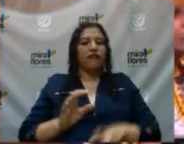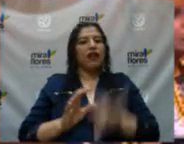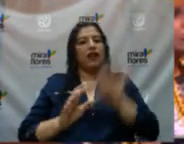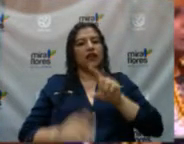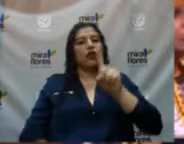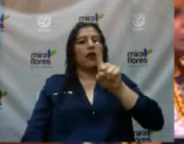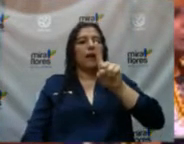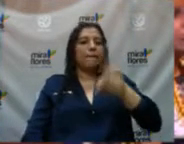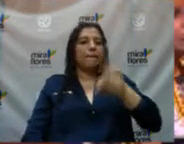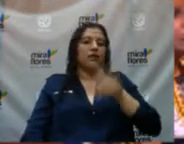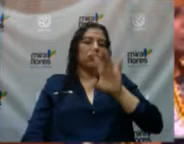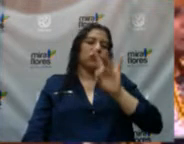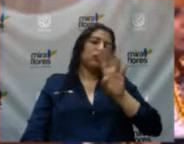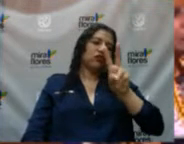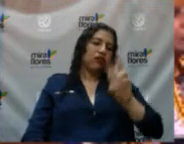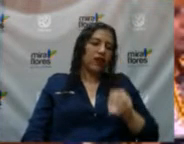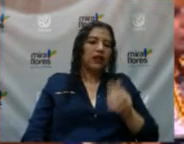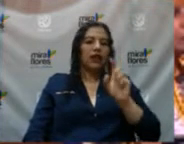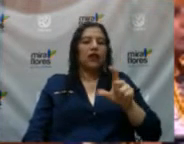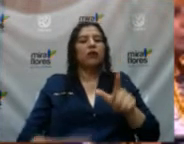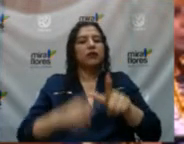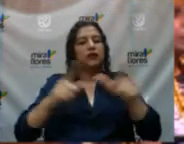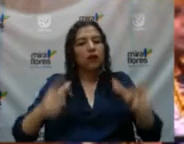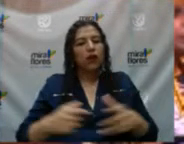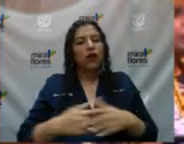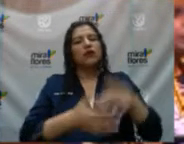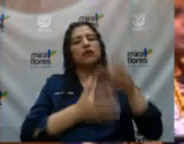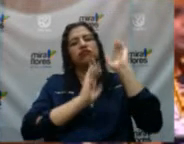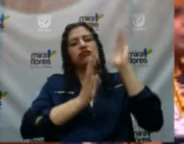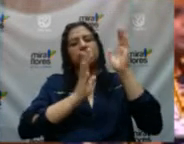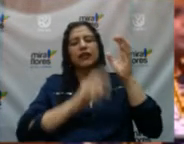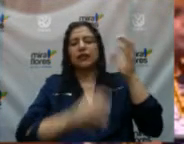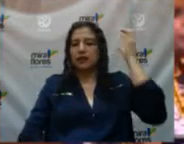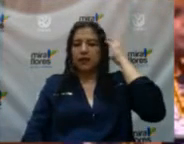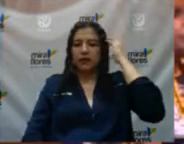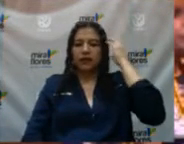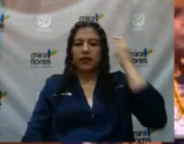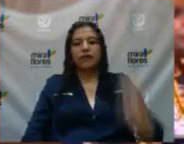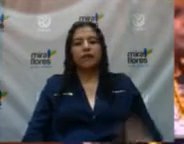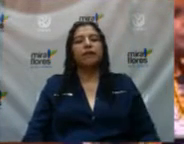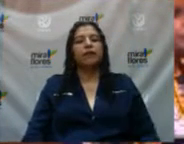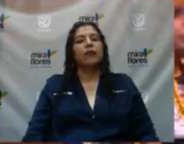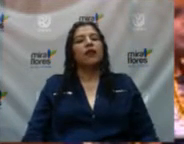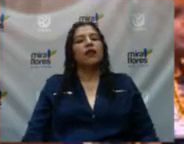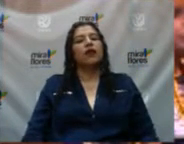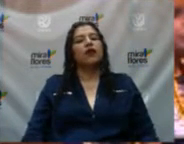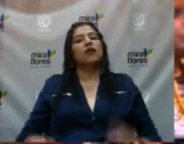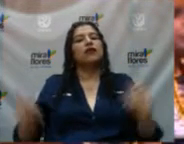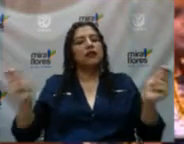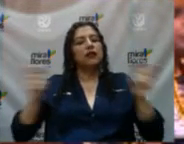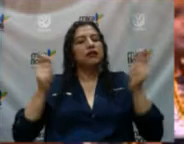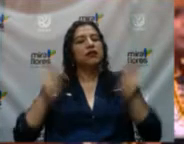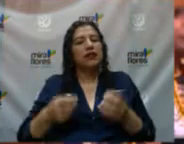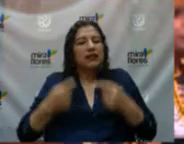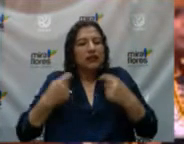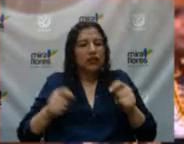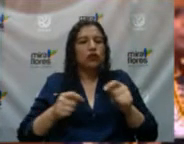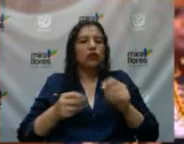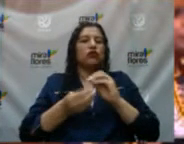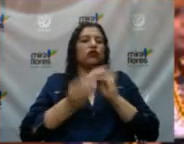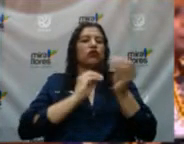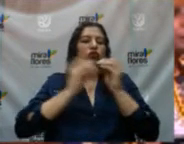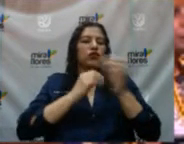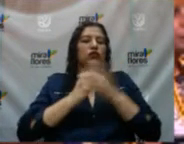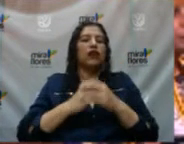este territorio como el destino de las conferencias de Miraflores, un evento en el que se intentó solucionar la guerra